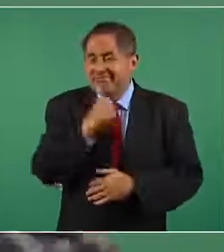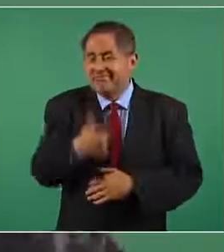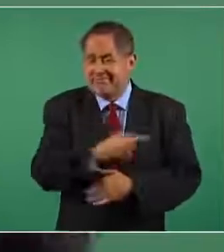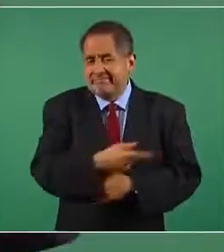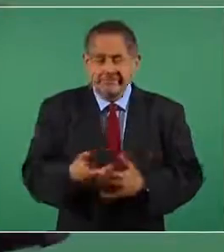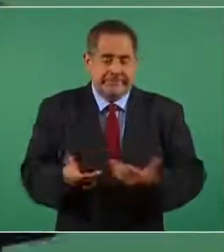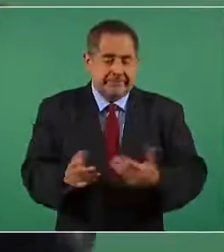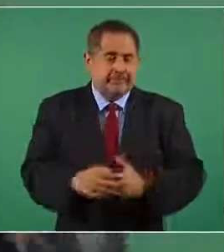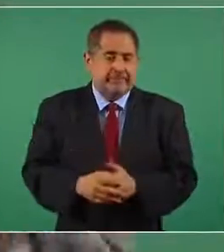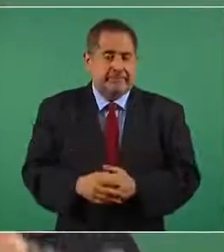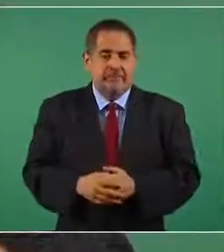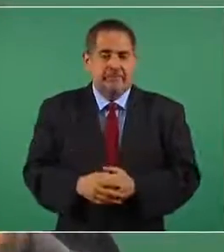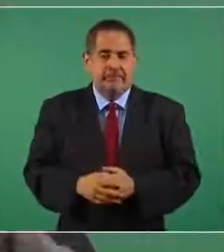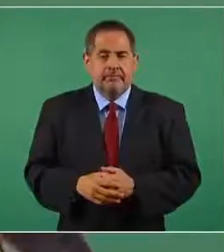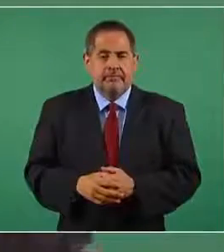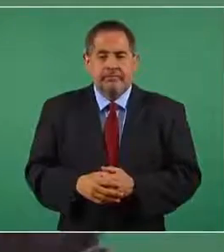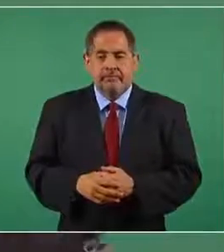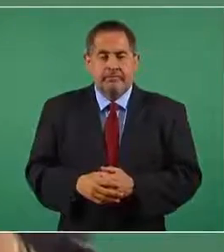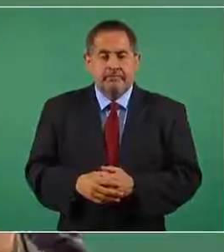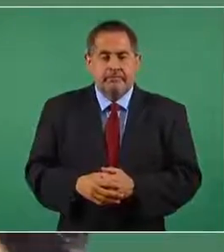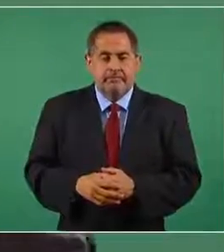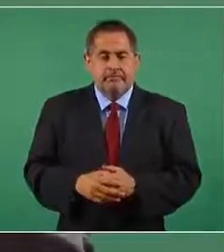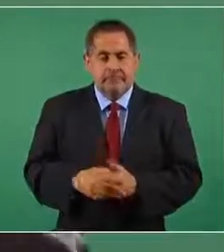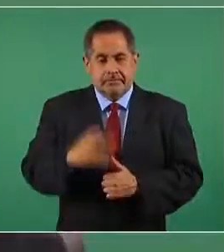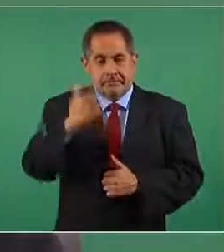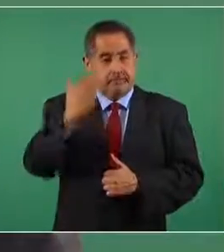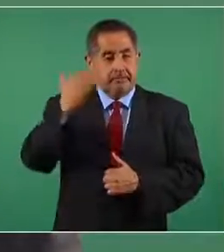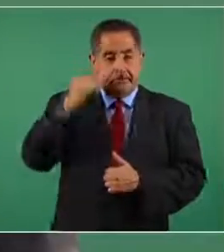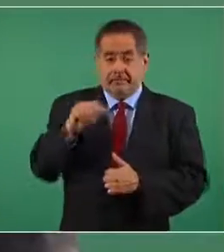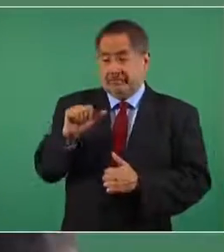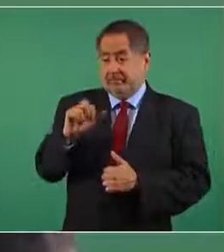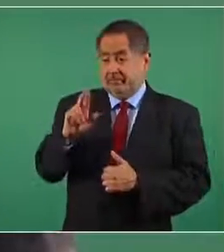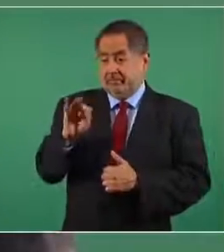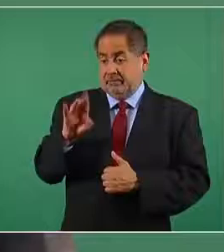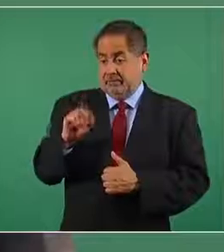Y el que tenía ese propósito